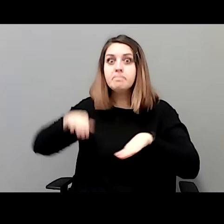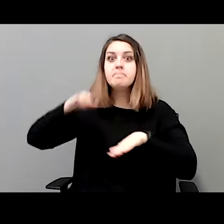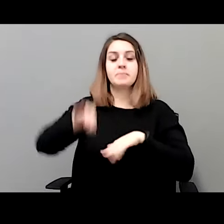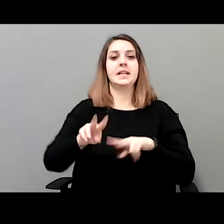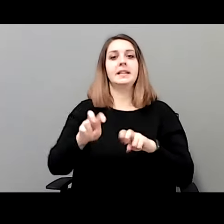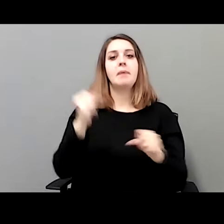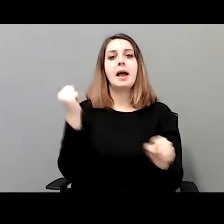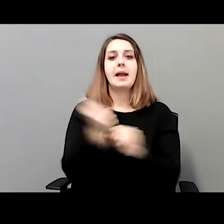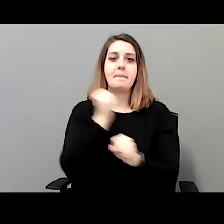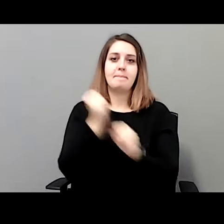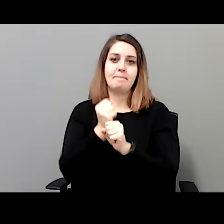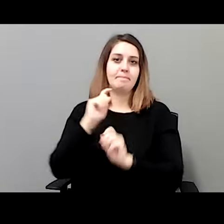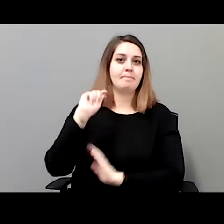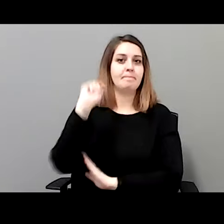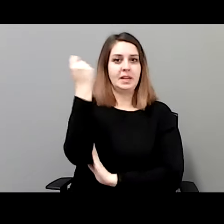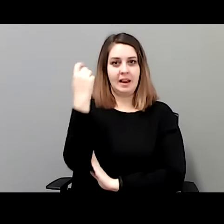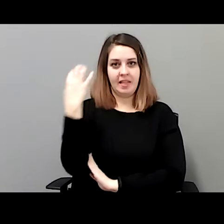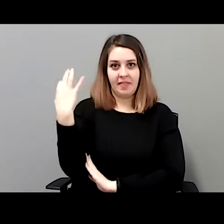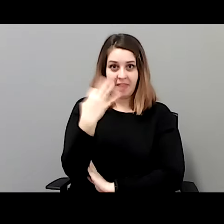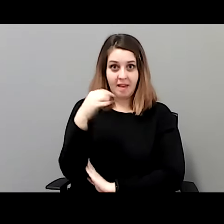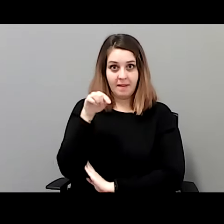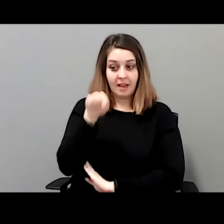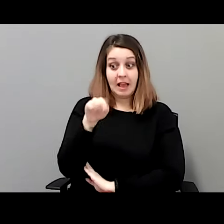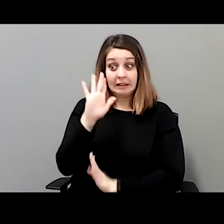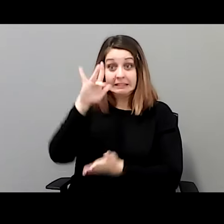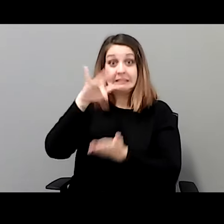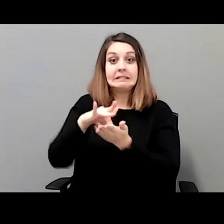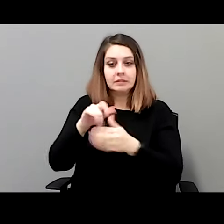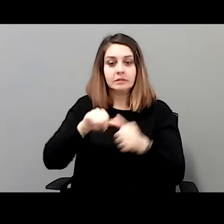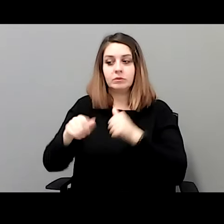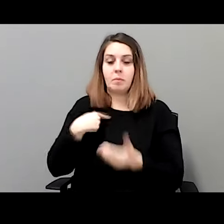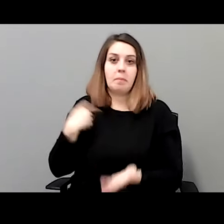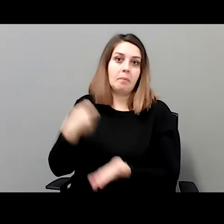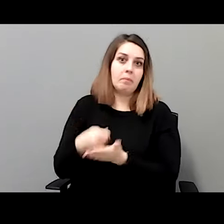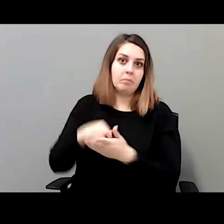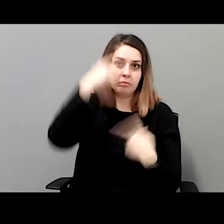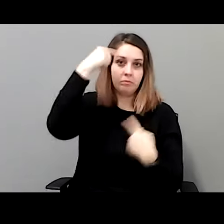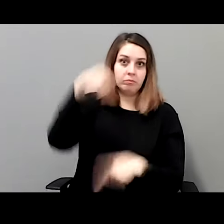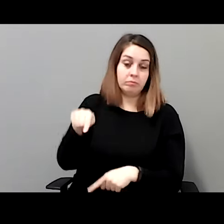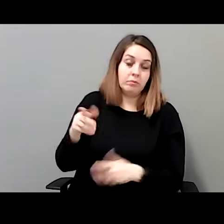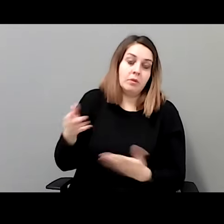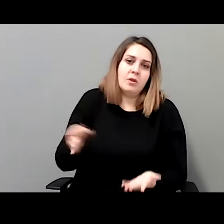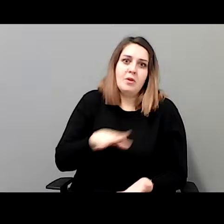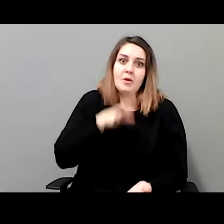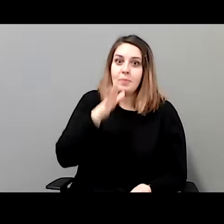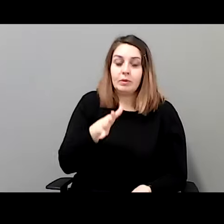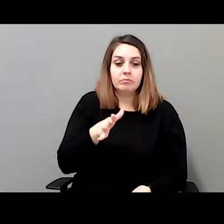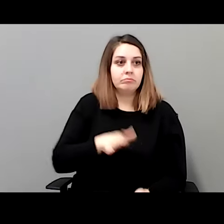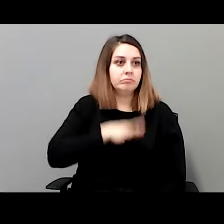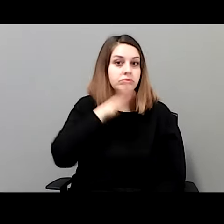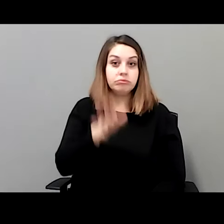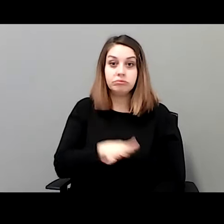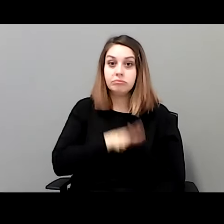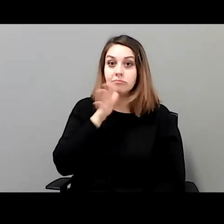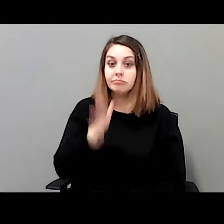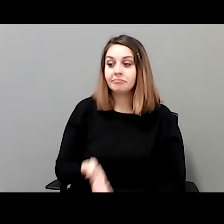reto conseguido. Pues en ese momento se tenga que costear. ¿Por qué? Es que es increíble, ¿no? Y sobre